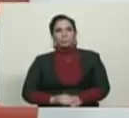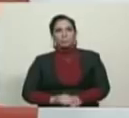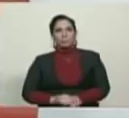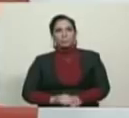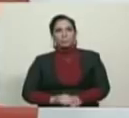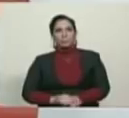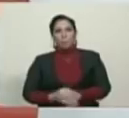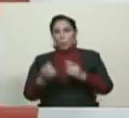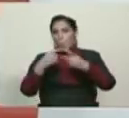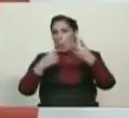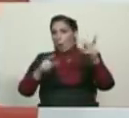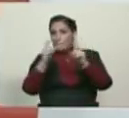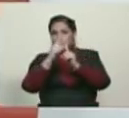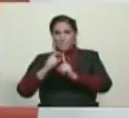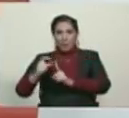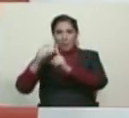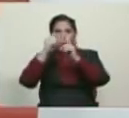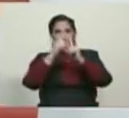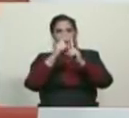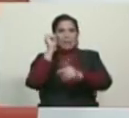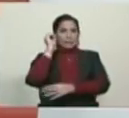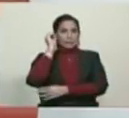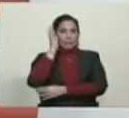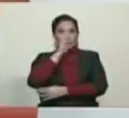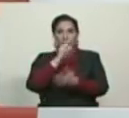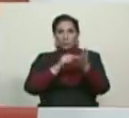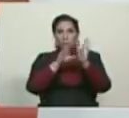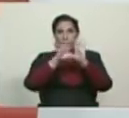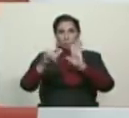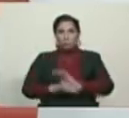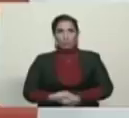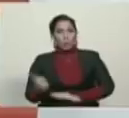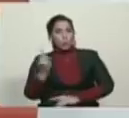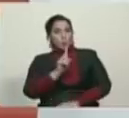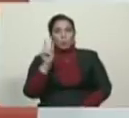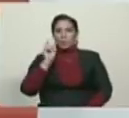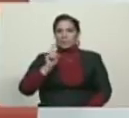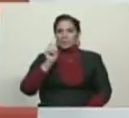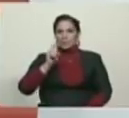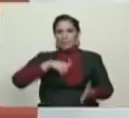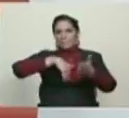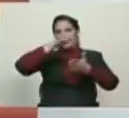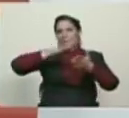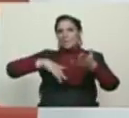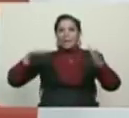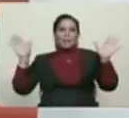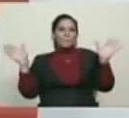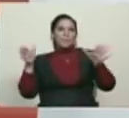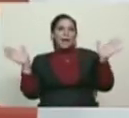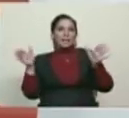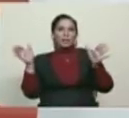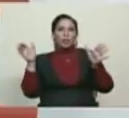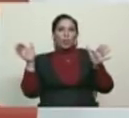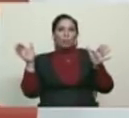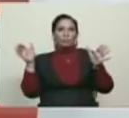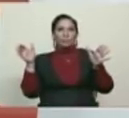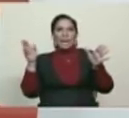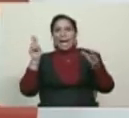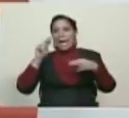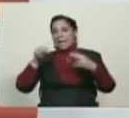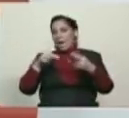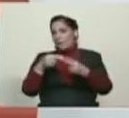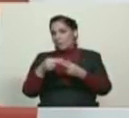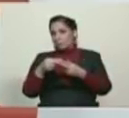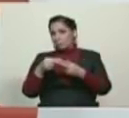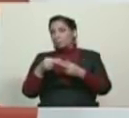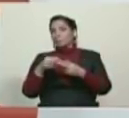En otras palabras, la Asamblea Nacional Constituyente no necesita pintarle pajaritos en el aire a nadie. La Asamblea